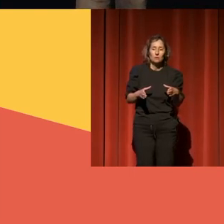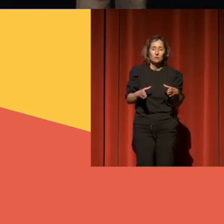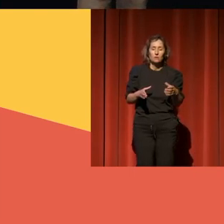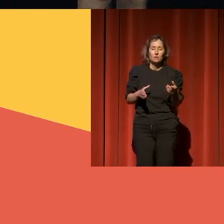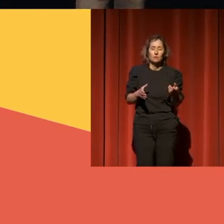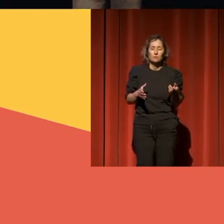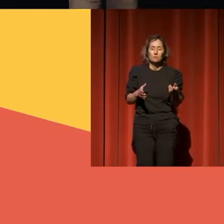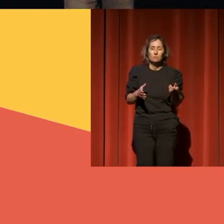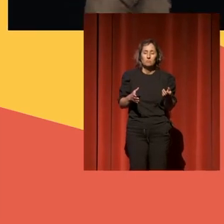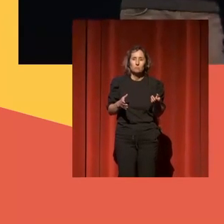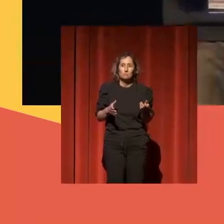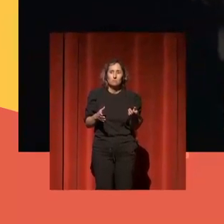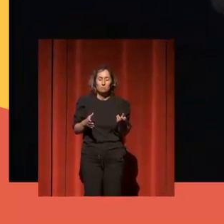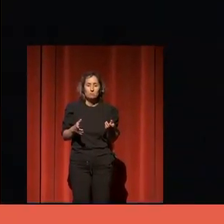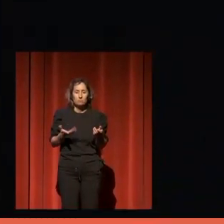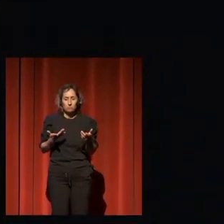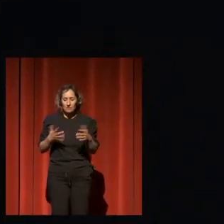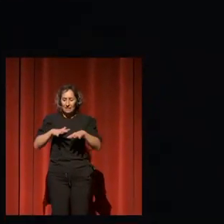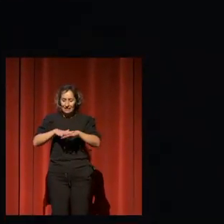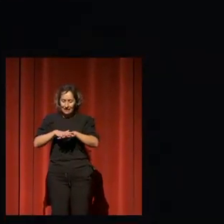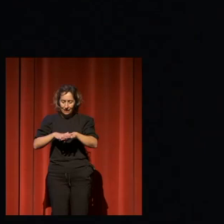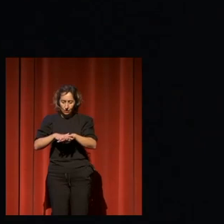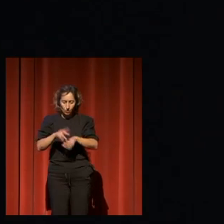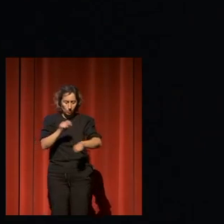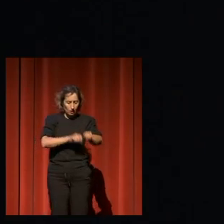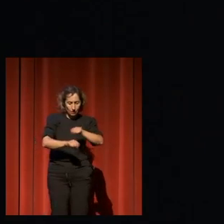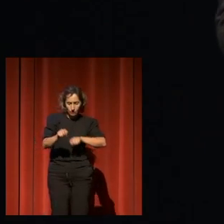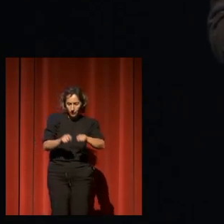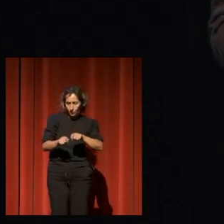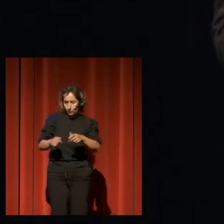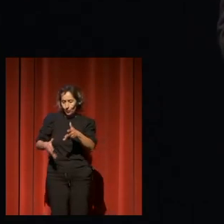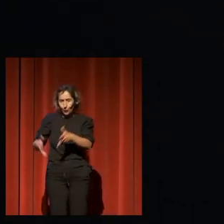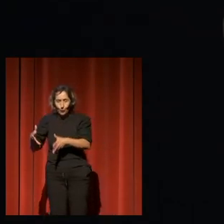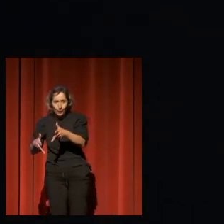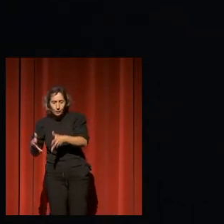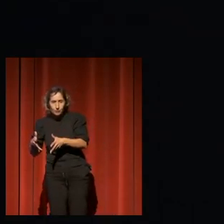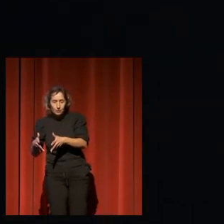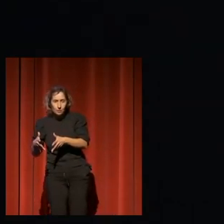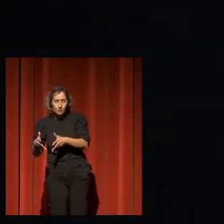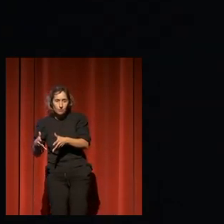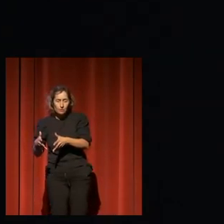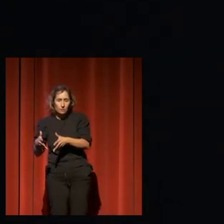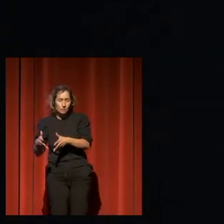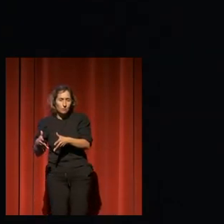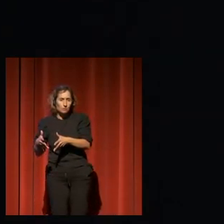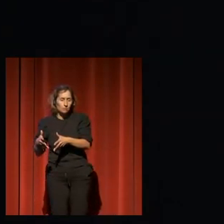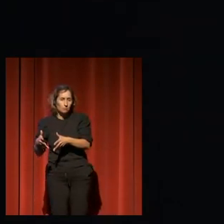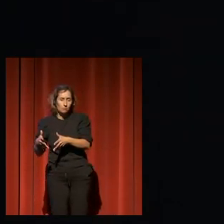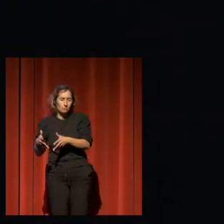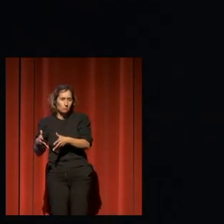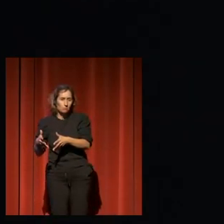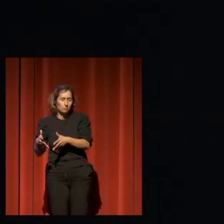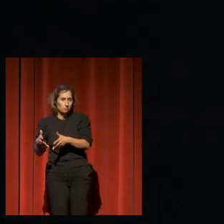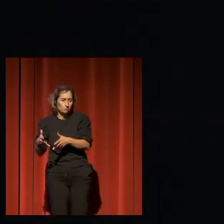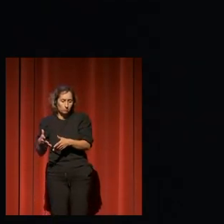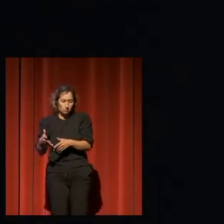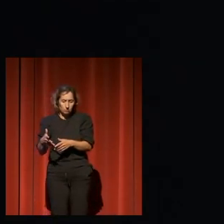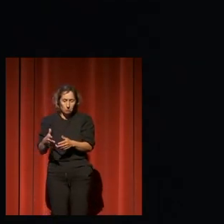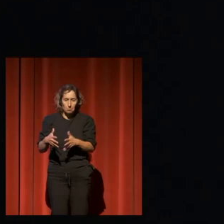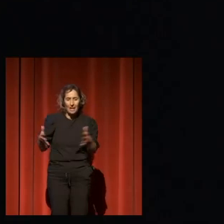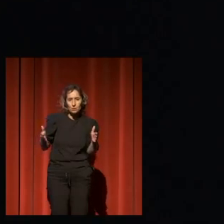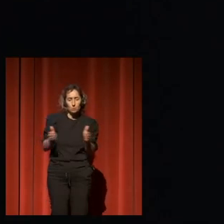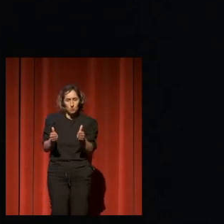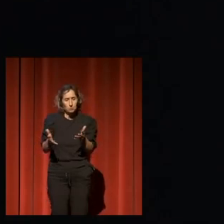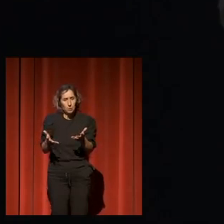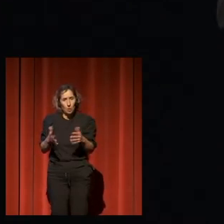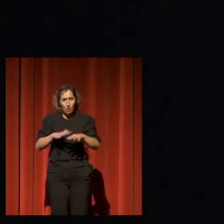implicación del tejido asociativo ciudadano eh eh mayor o Sencillamente que que la hay vale